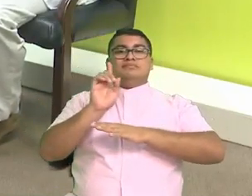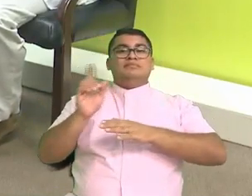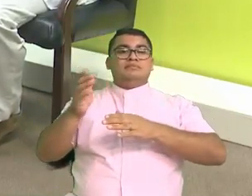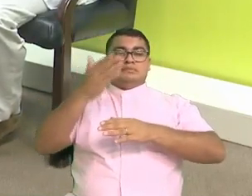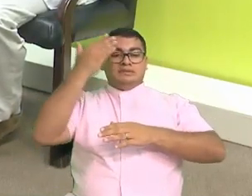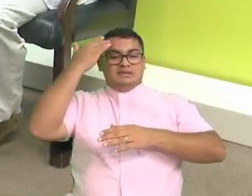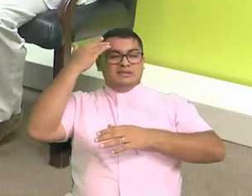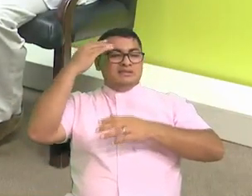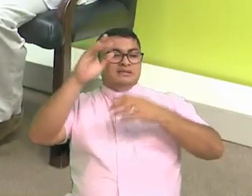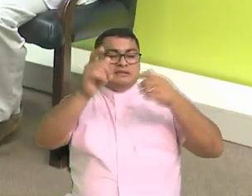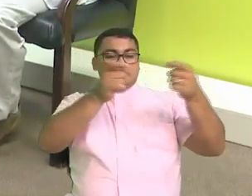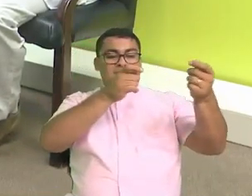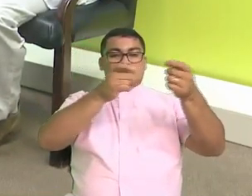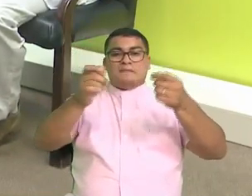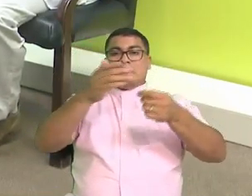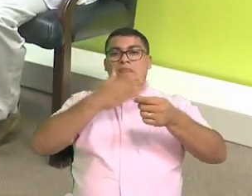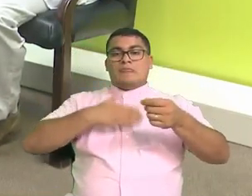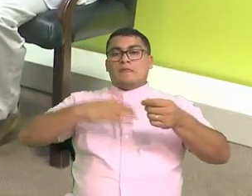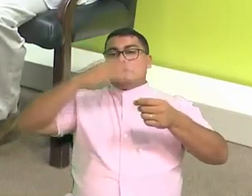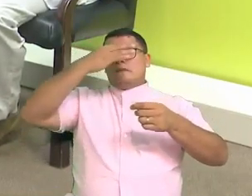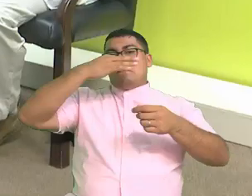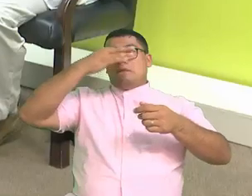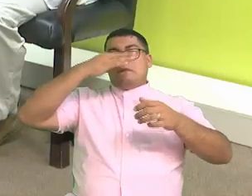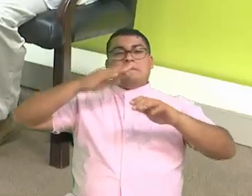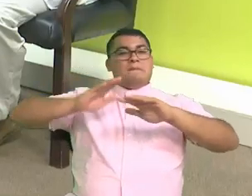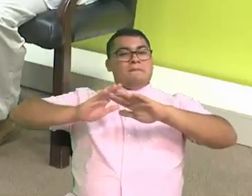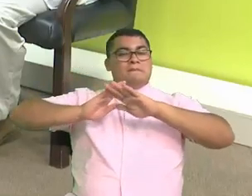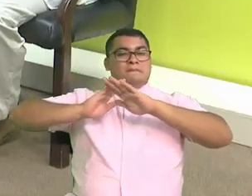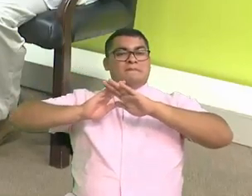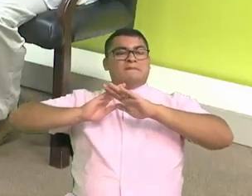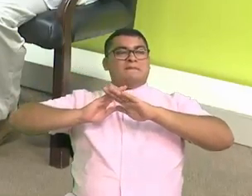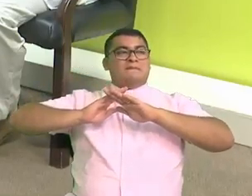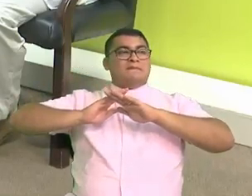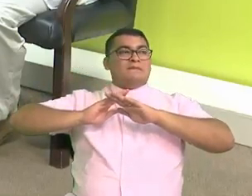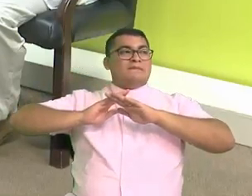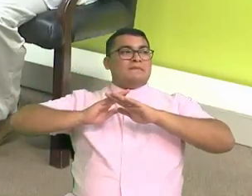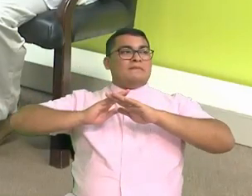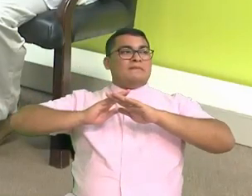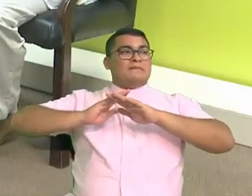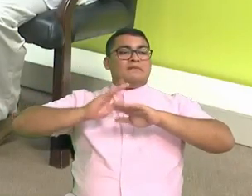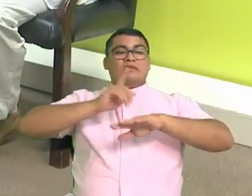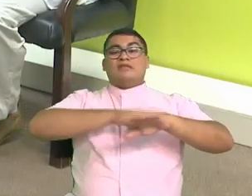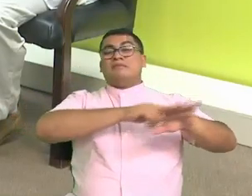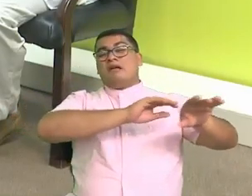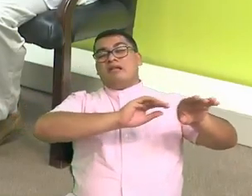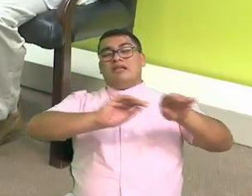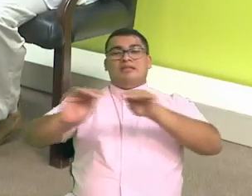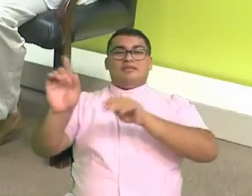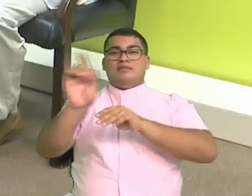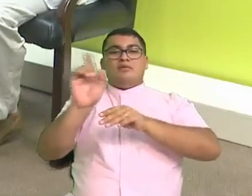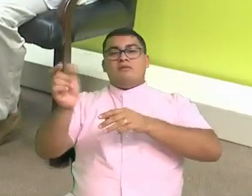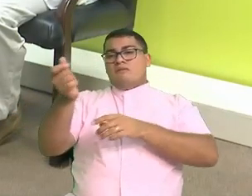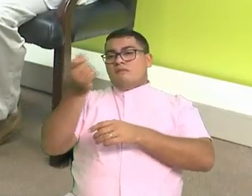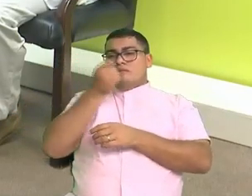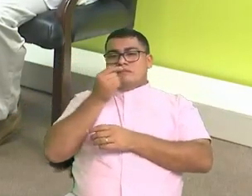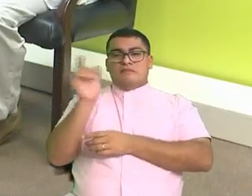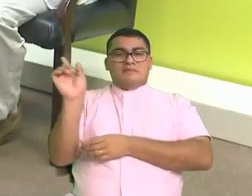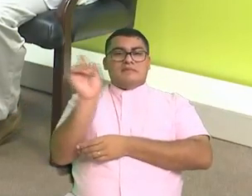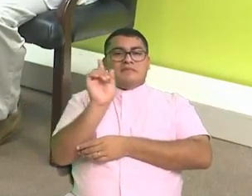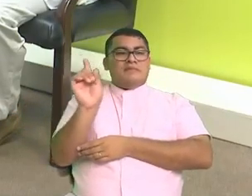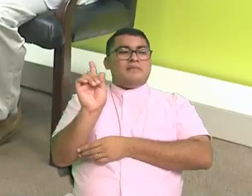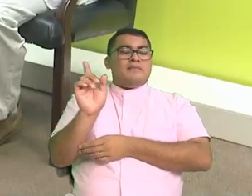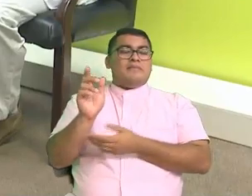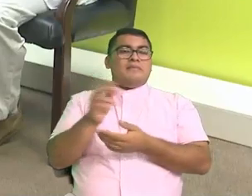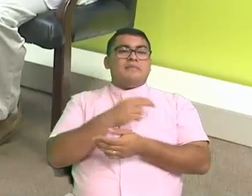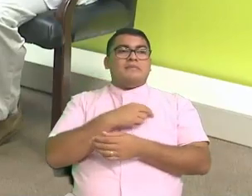manejar lo que es la sinusitis aguda. No dejarla pasar. No automedicarse. Y